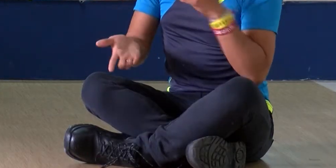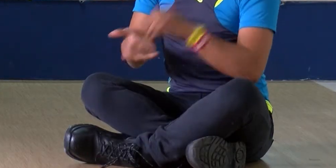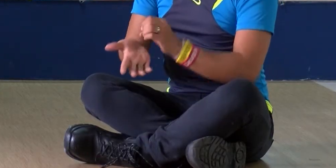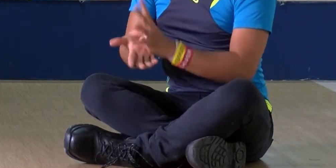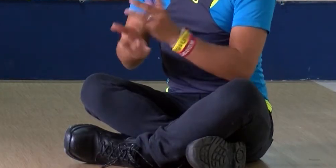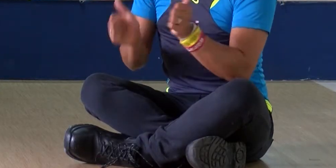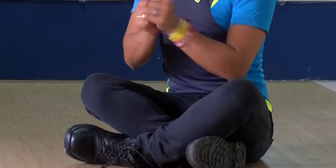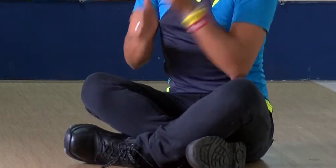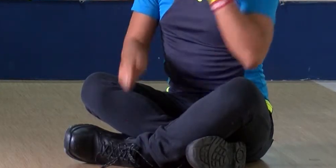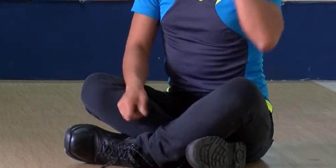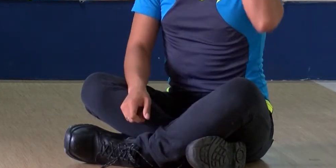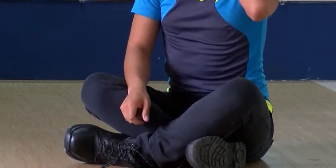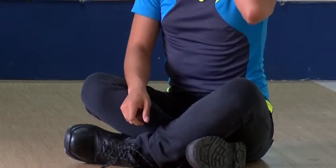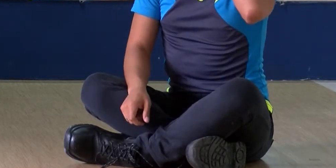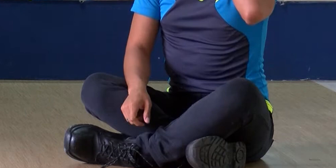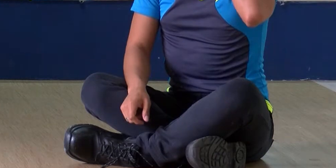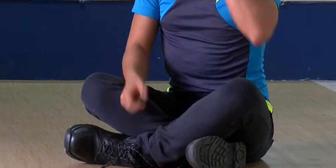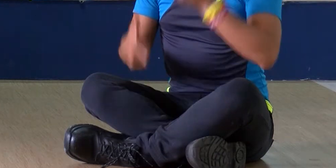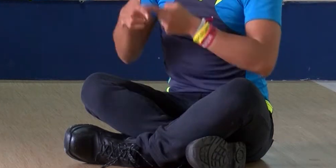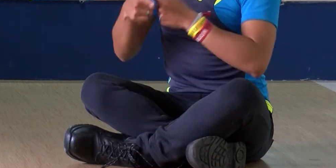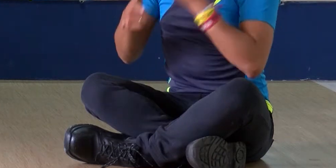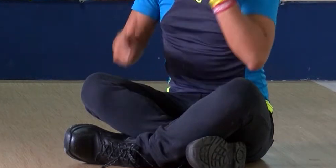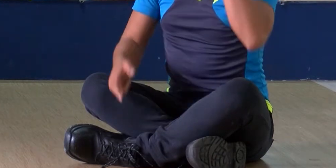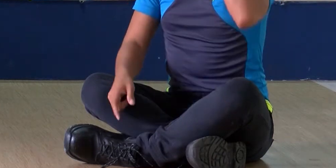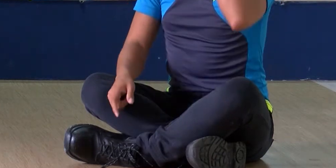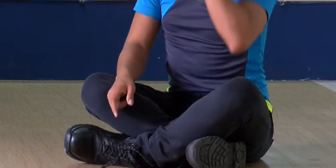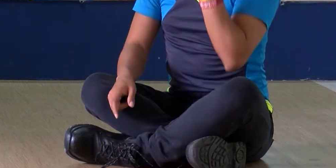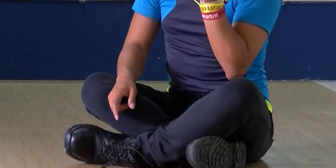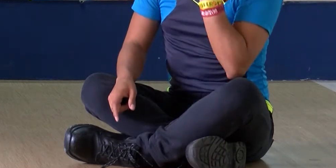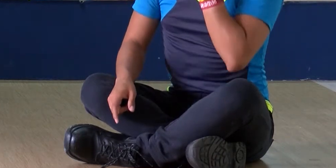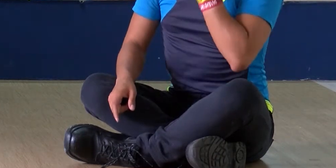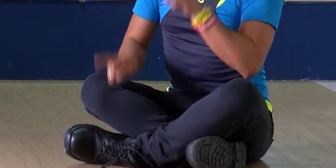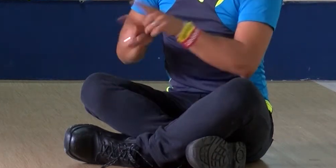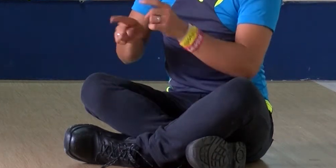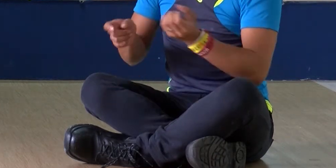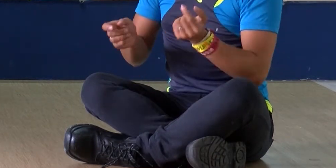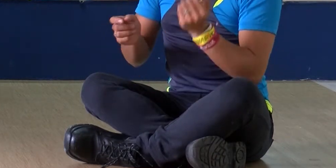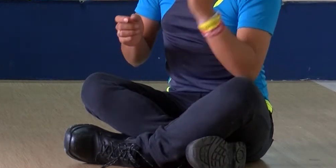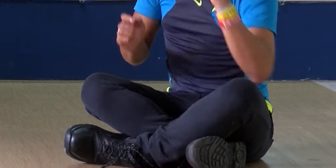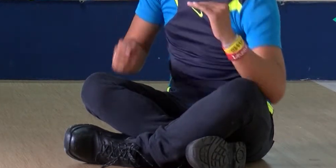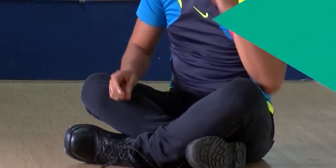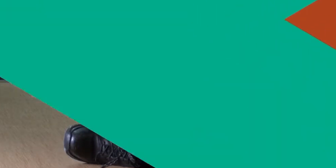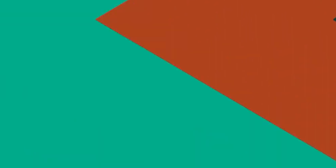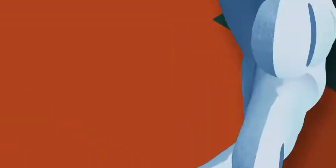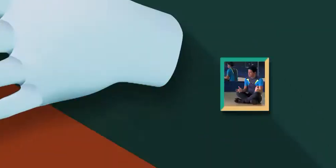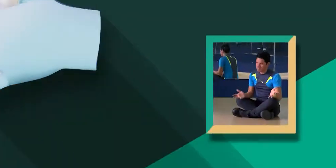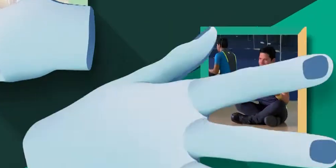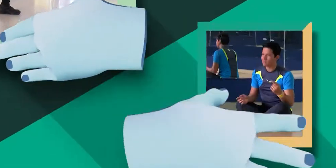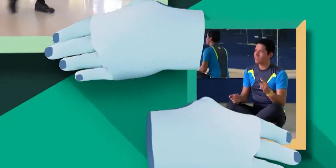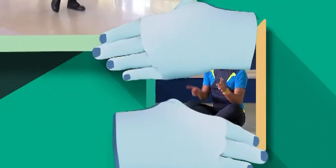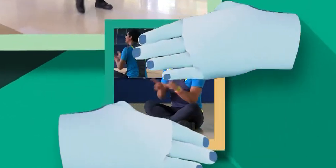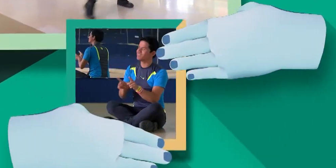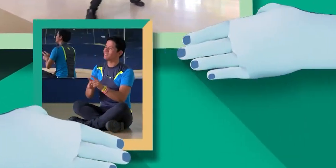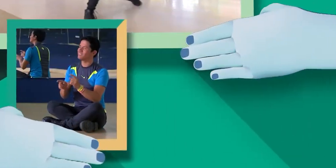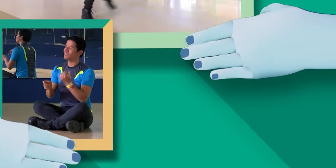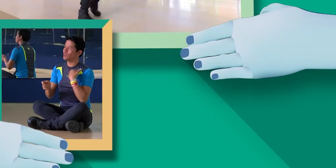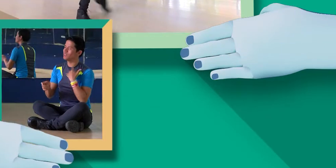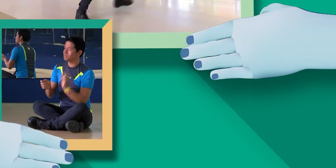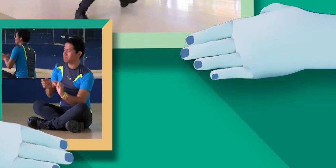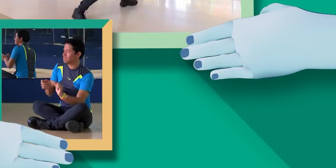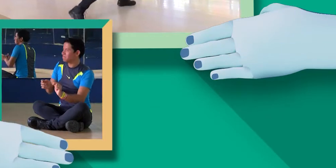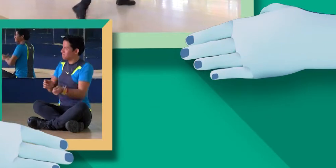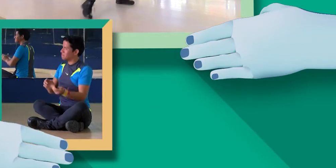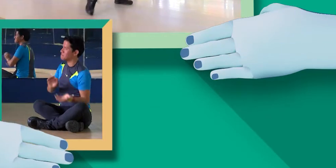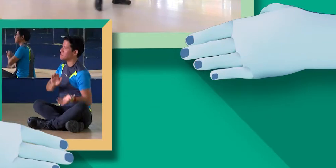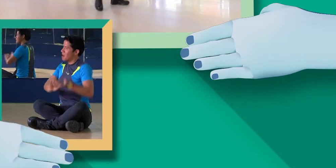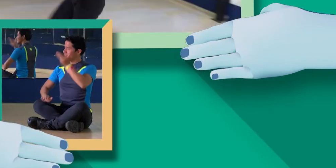bailar. Primero me pongo el audífono y así potencio mis rasgos auditivos. Sin estos no escucho casi nada. El